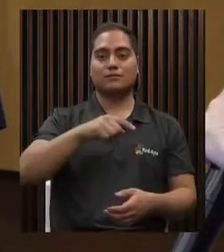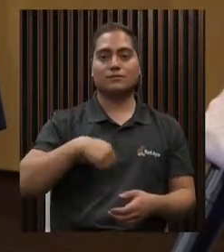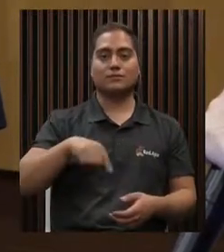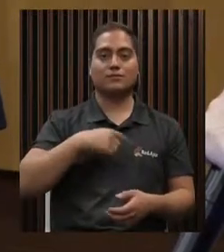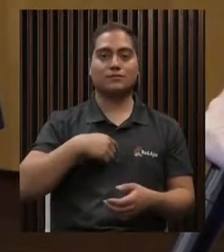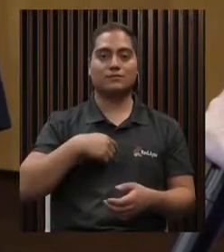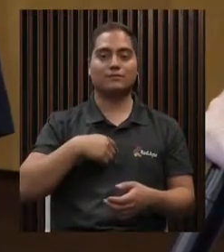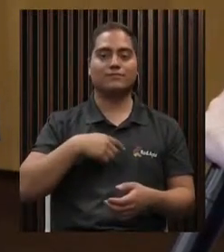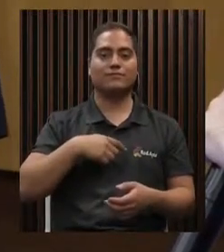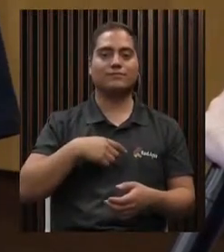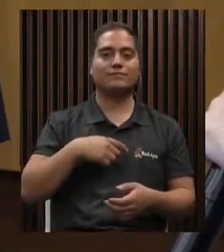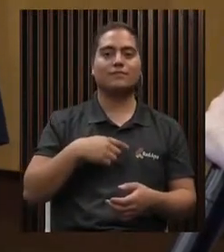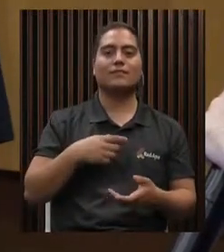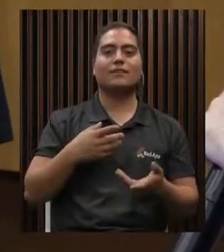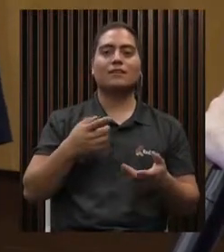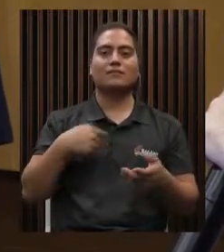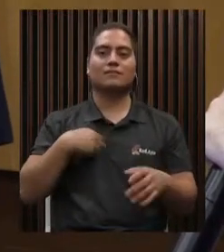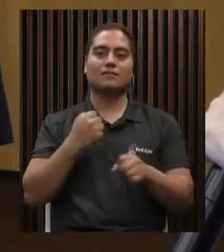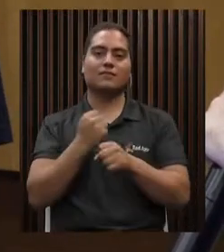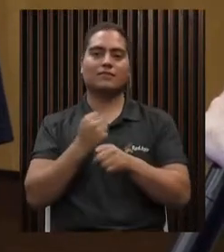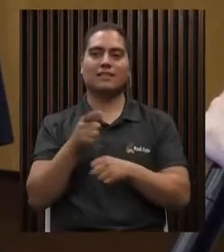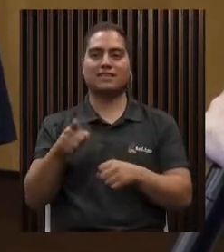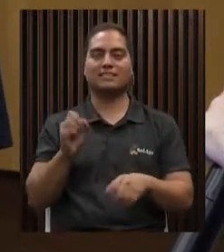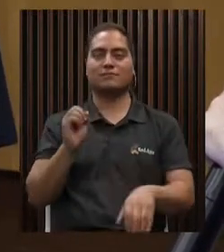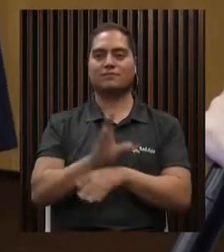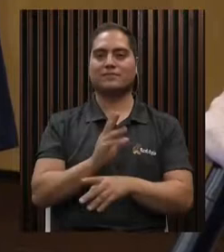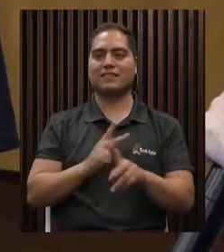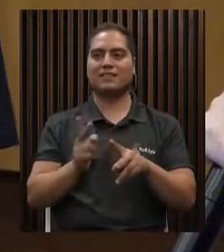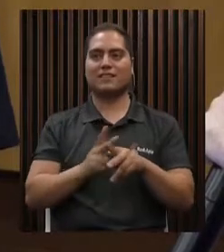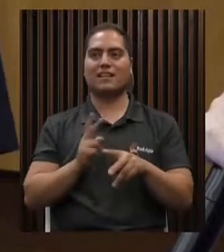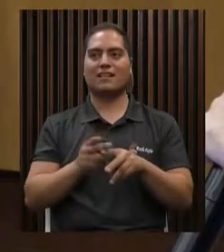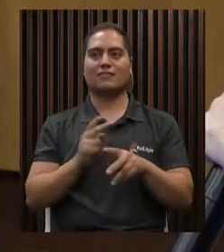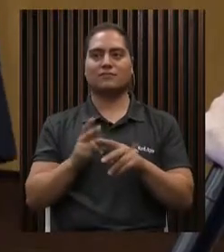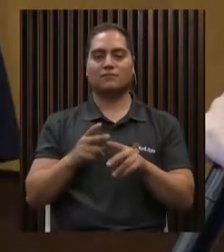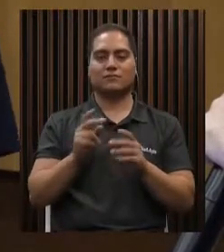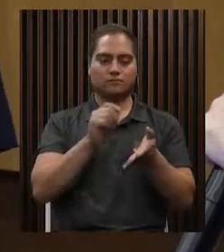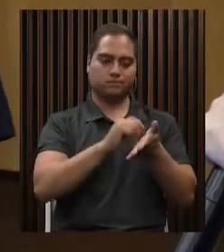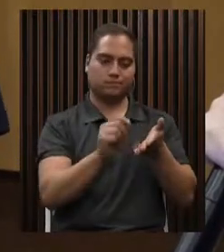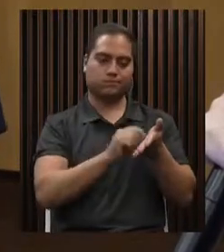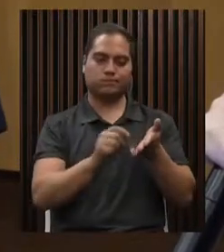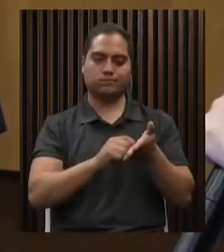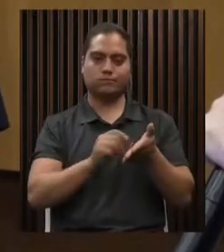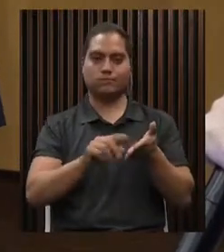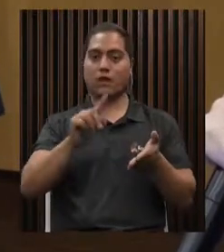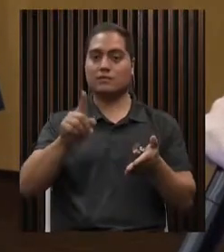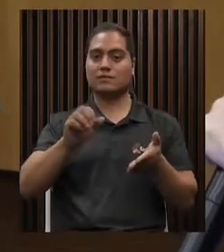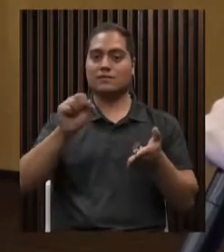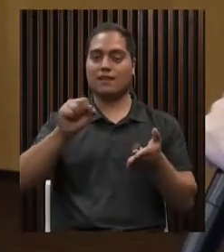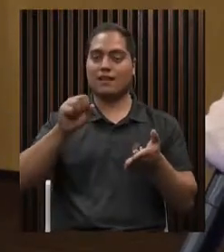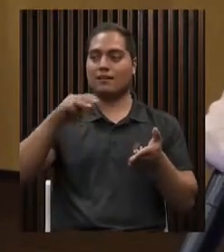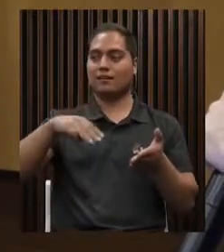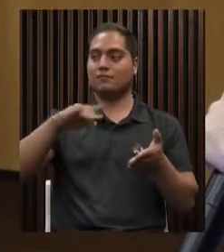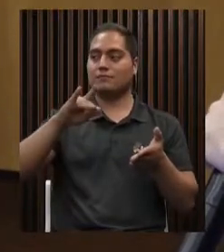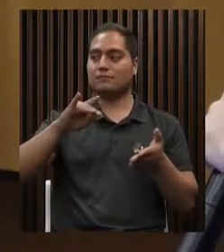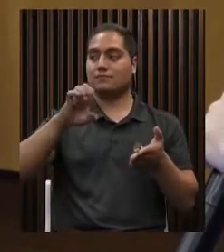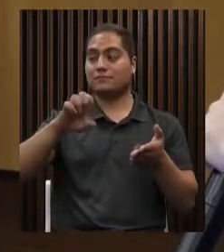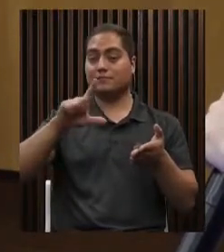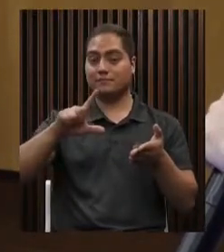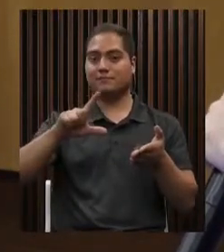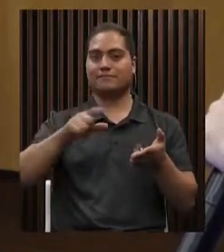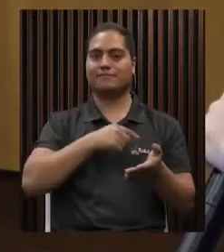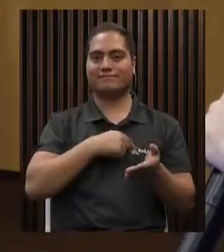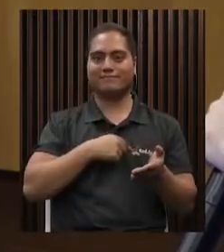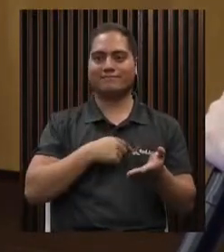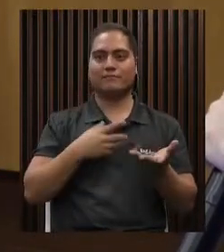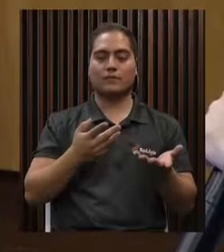bueno, pero sí, creada por un dramaturgo muy importante que se llama Samuel Beckett. Entonces, todo acá, por ejemplo, yo